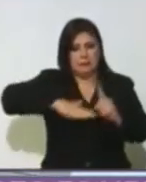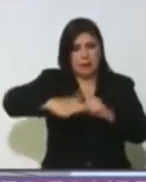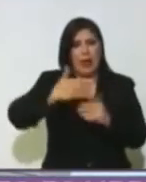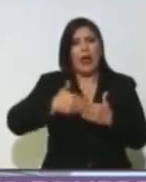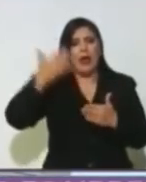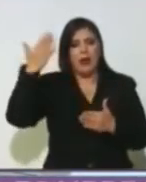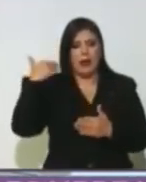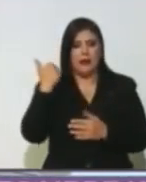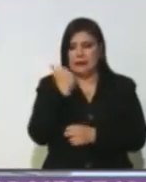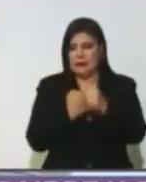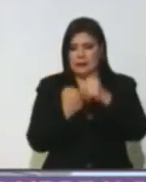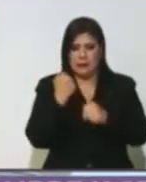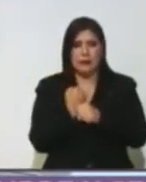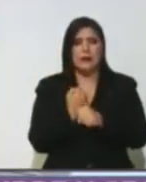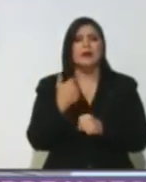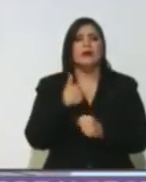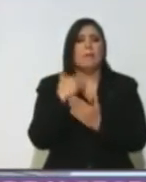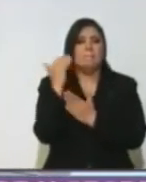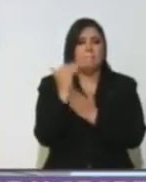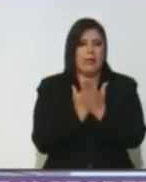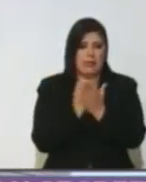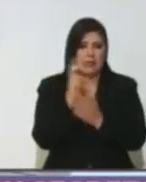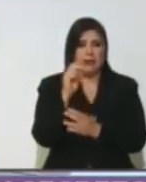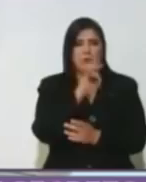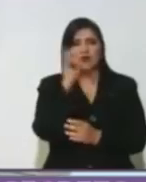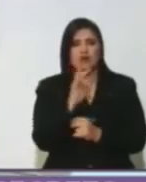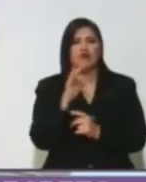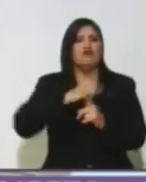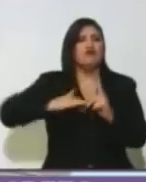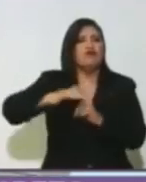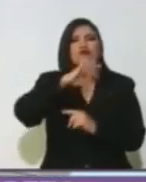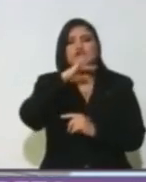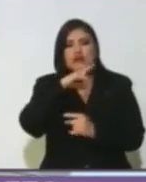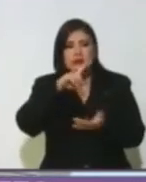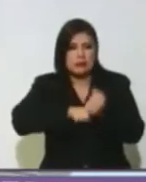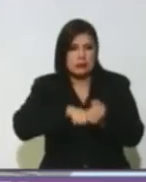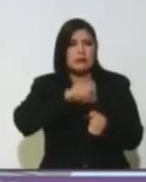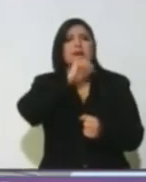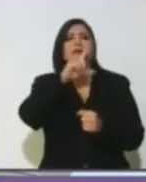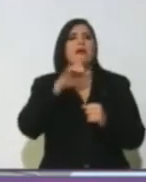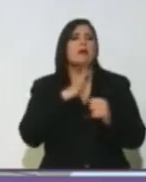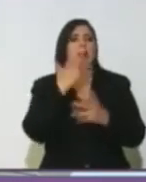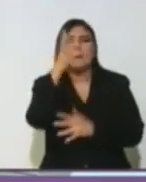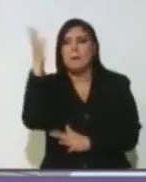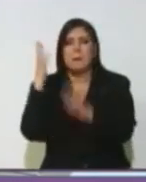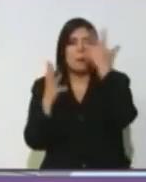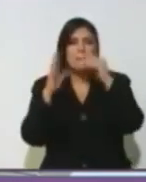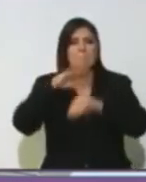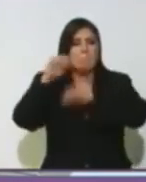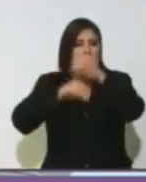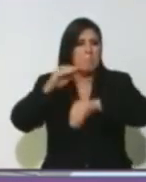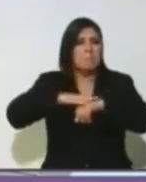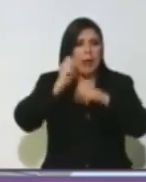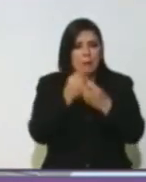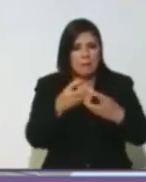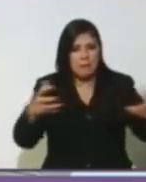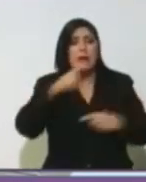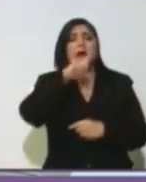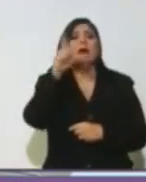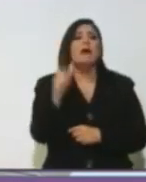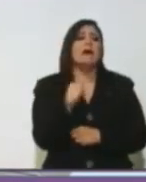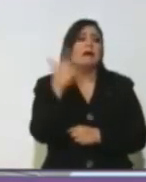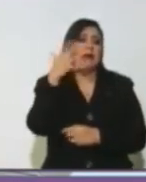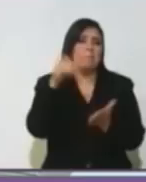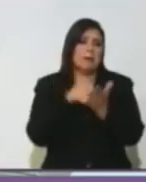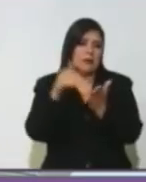época en esos seis años bajé 30 por ciento la contaminación reforestamos con 10 millones de árboles y no sólo eso sino creamos la mejor